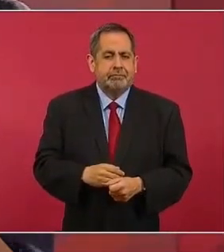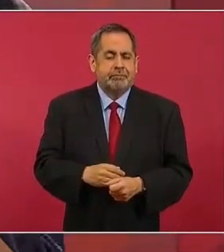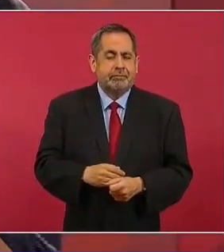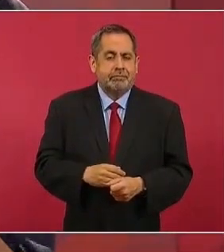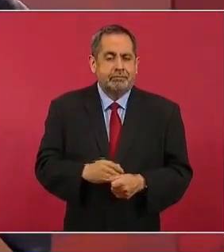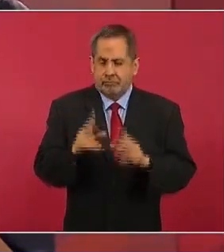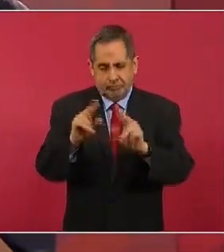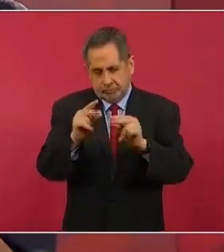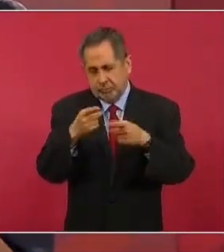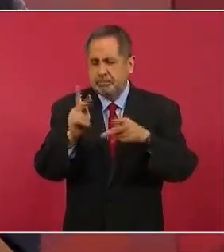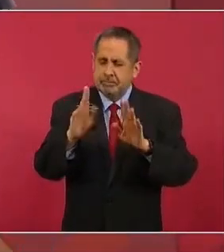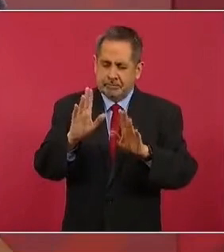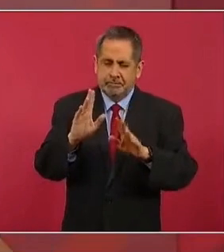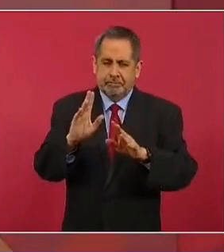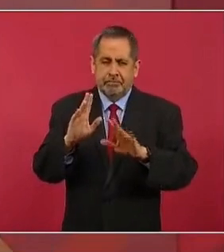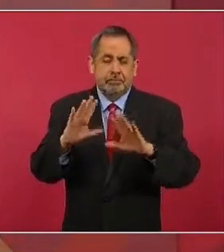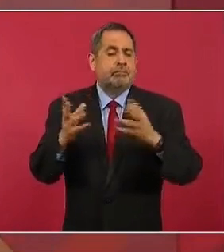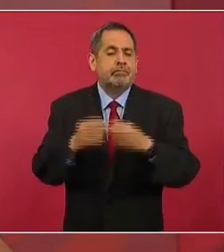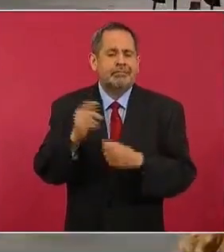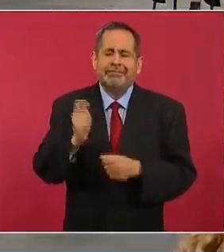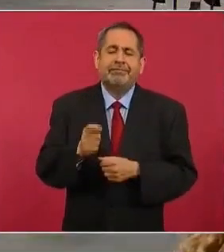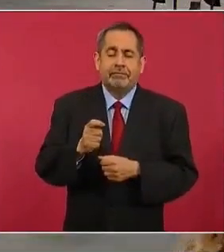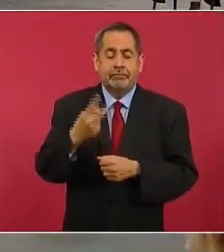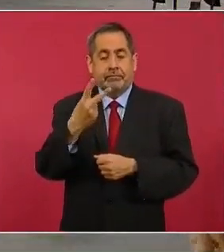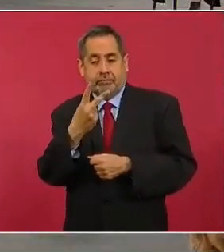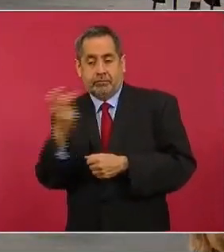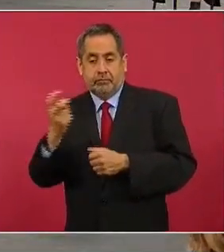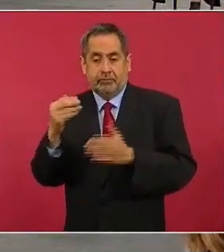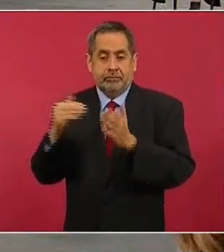Que no es así, pero 200,000